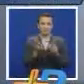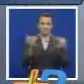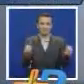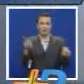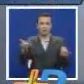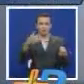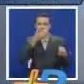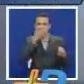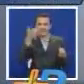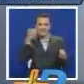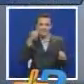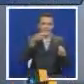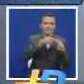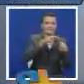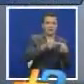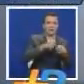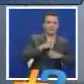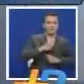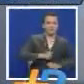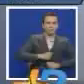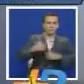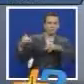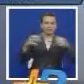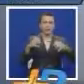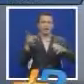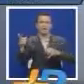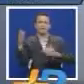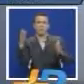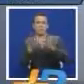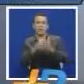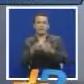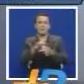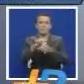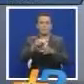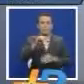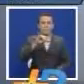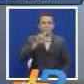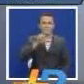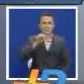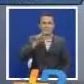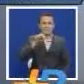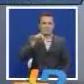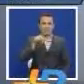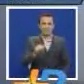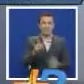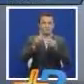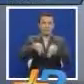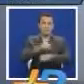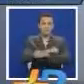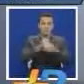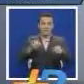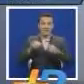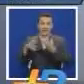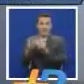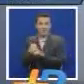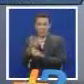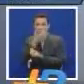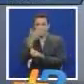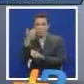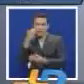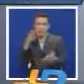del Sexto Frente de las FARC, que atacaron el municipio de Miranda. Esta mañana también fue hostigado el municipio de